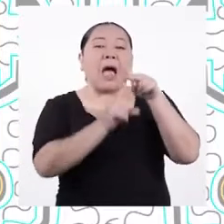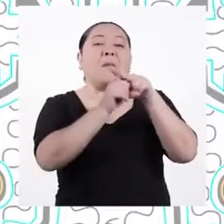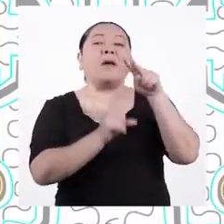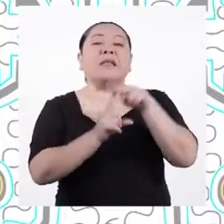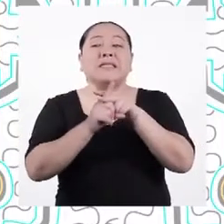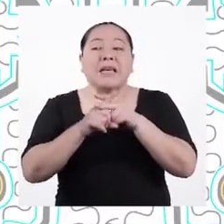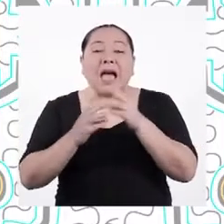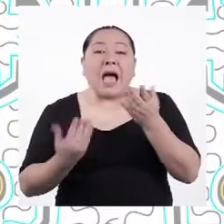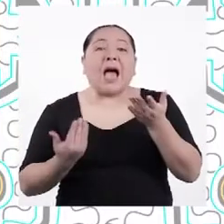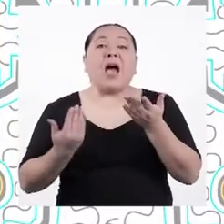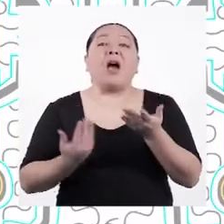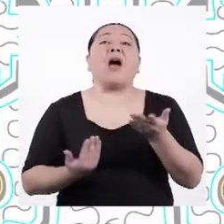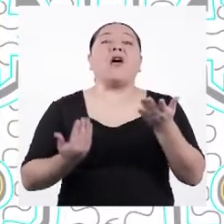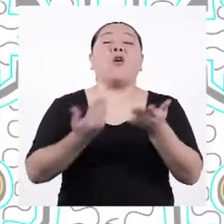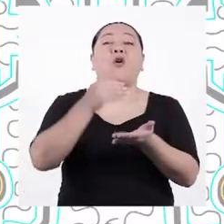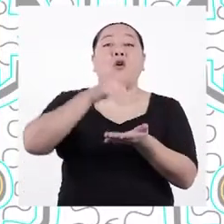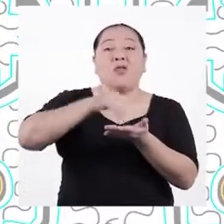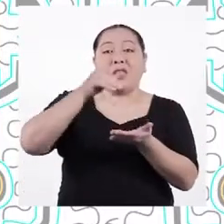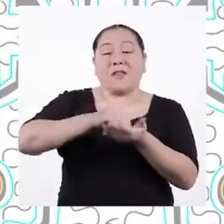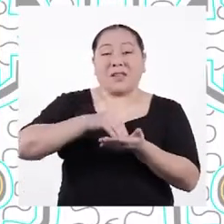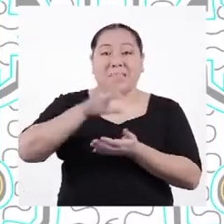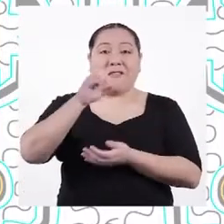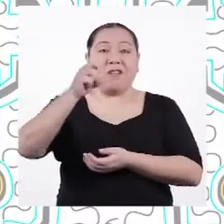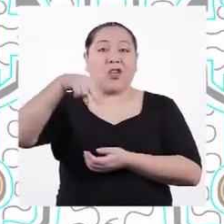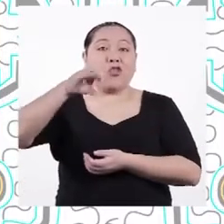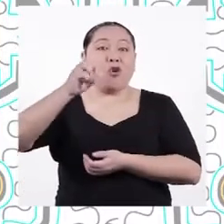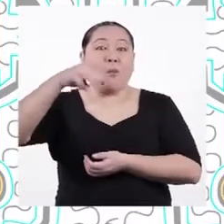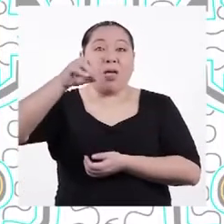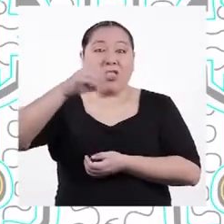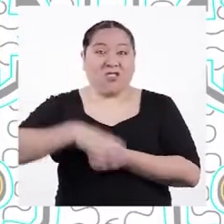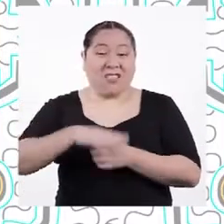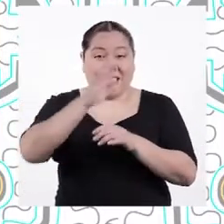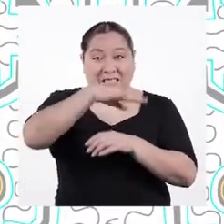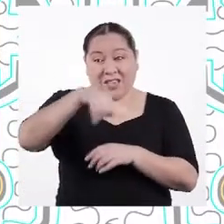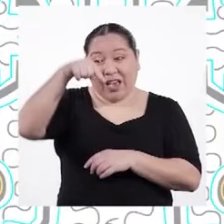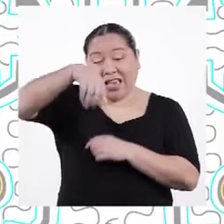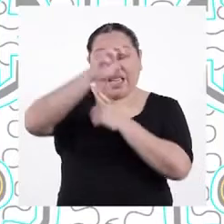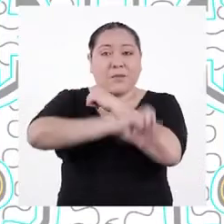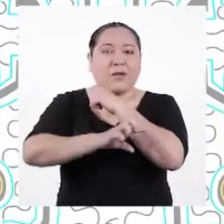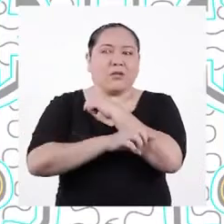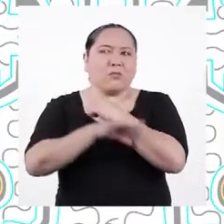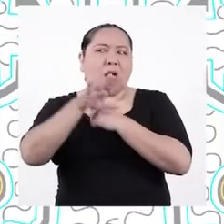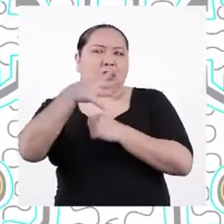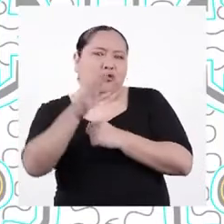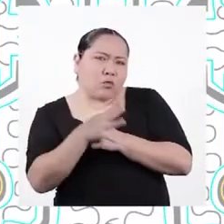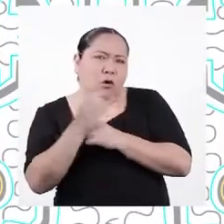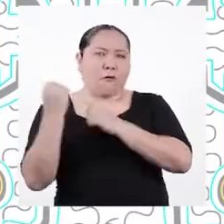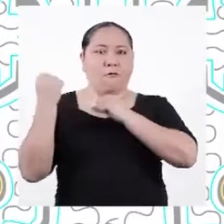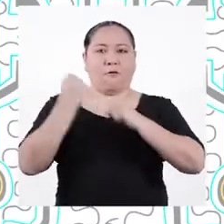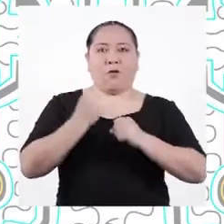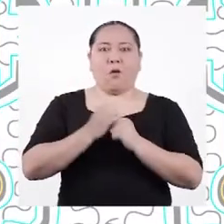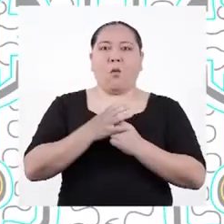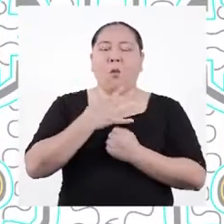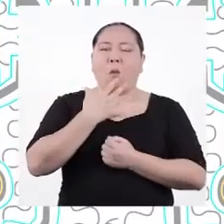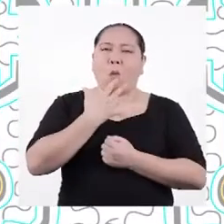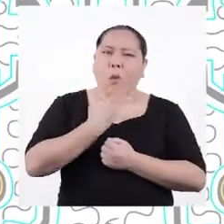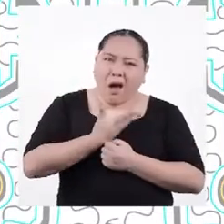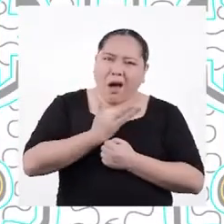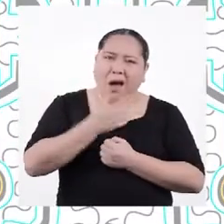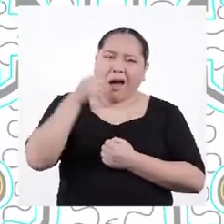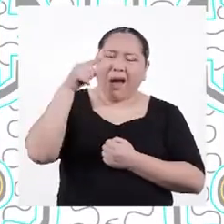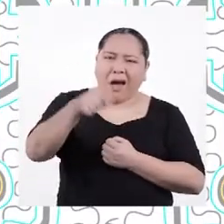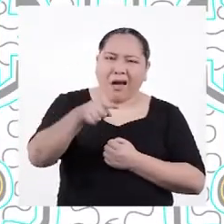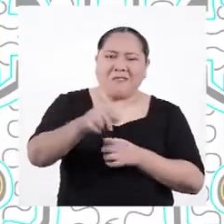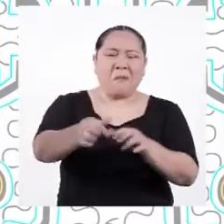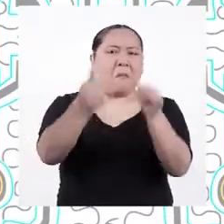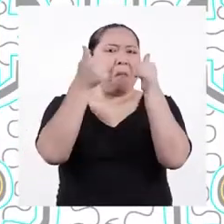de que se dé nuevamente el fenómeno del Niño en nuestro país de forma moderada o fuerte. ¡Wow! Eso suena